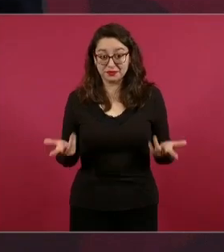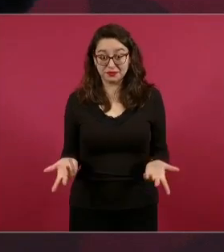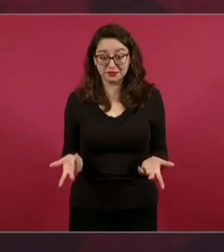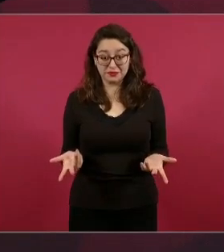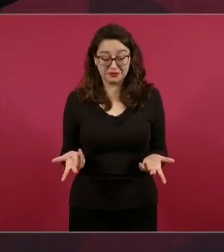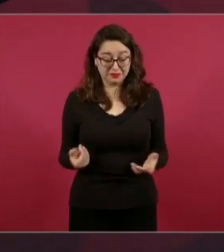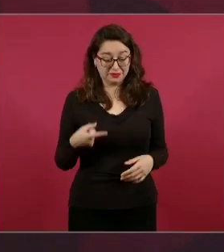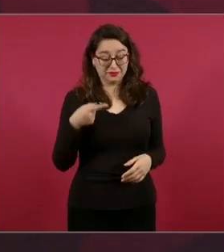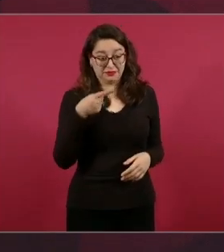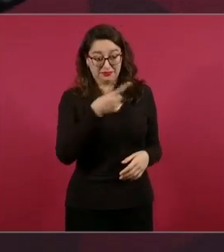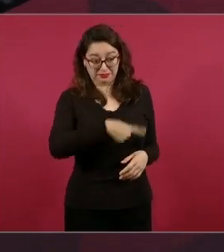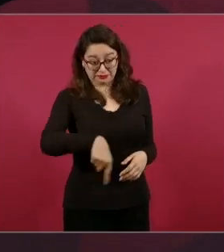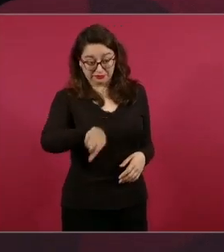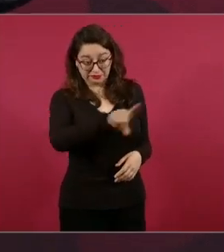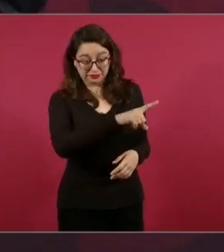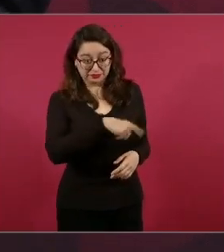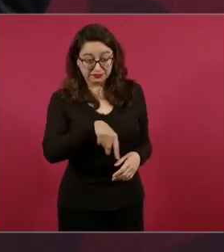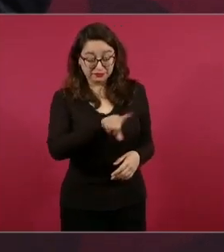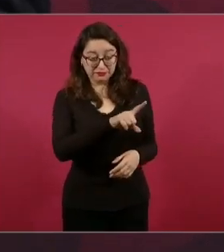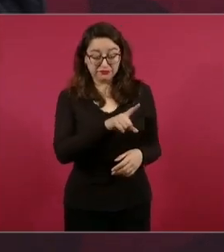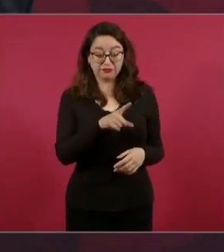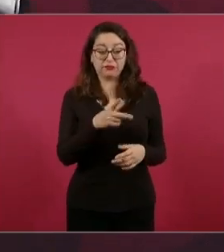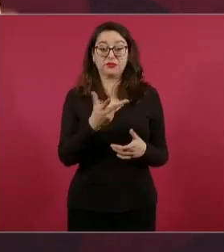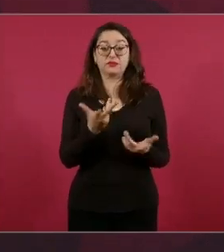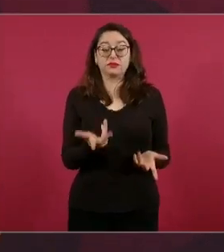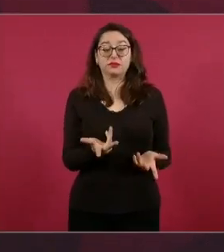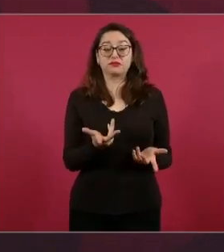con la mentira del cambio,